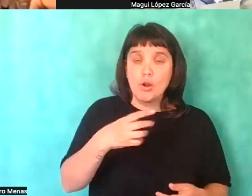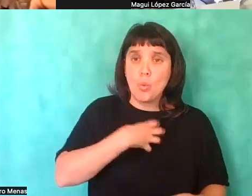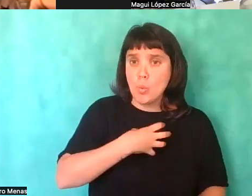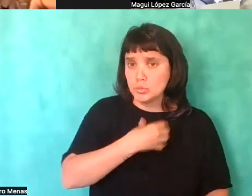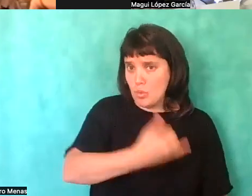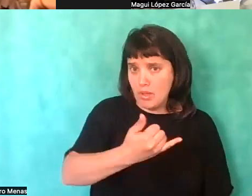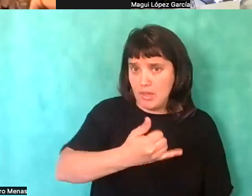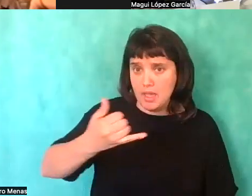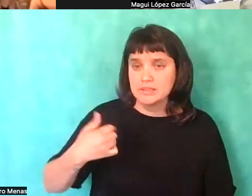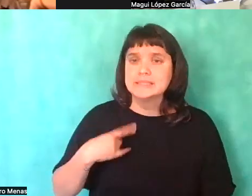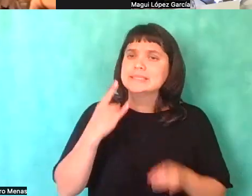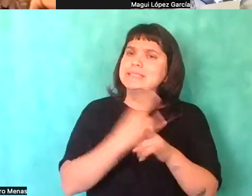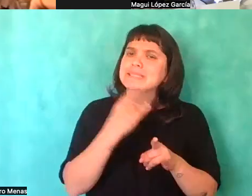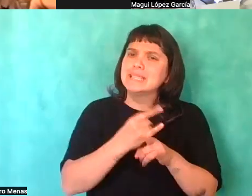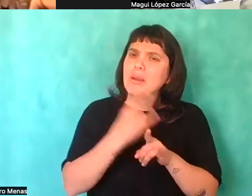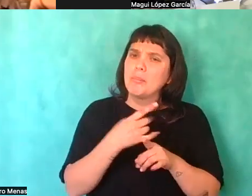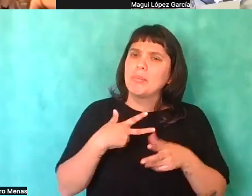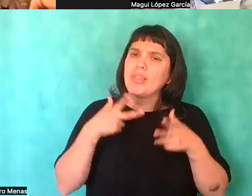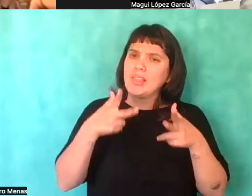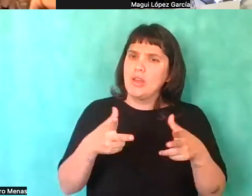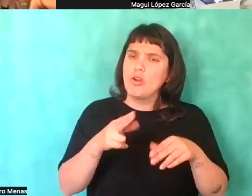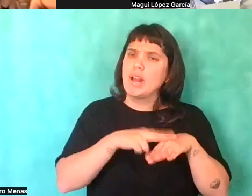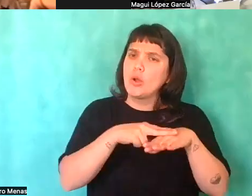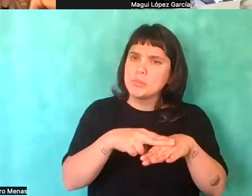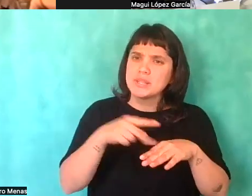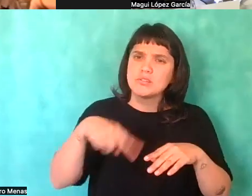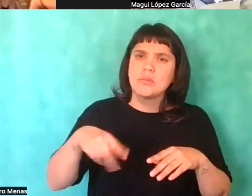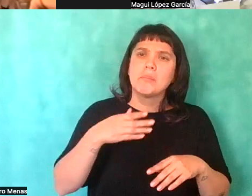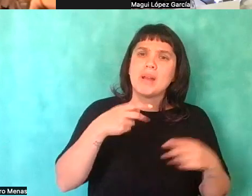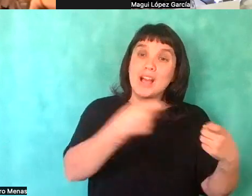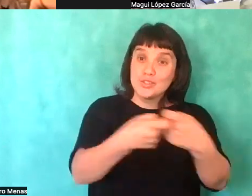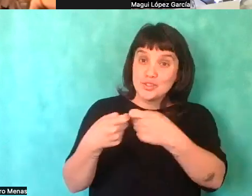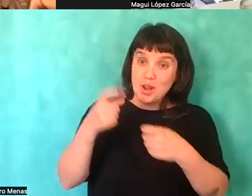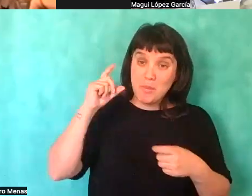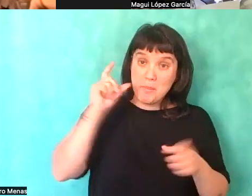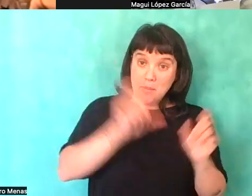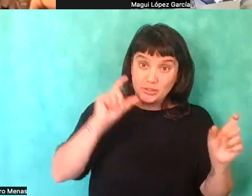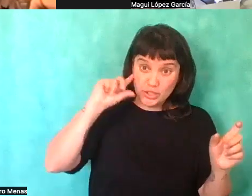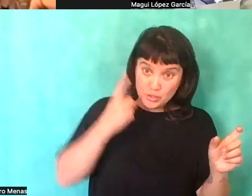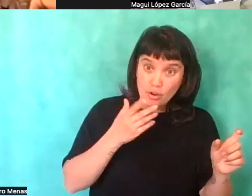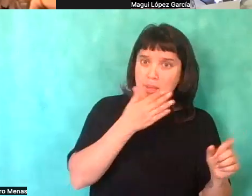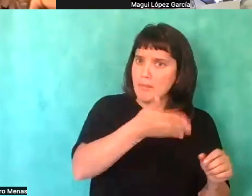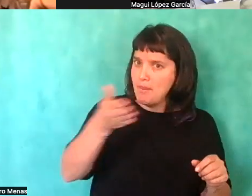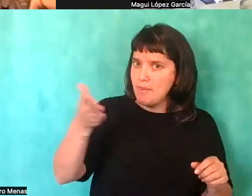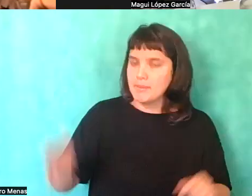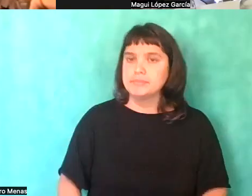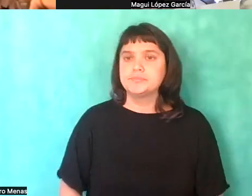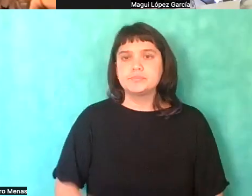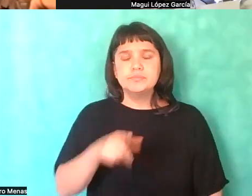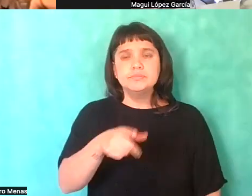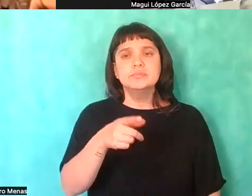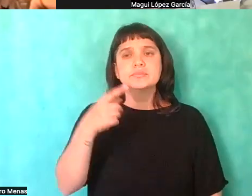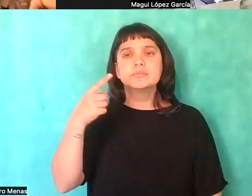siempre recomiendo es que se acerquen a las asociaciones de personas sordas, porque suelen ofrecer cursos de lengua de señas. Son personas sordas que tienen